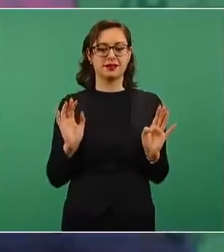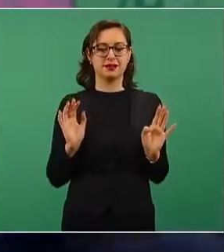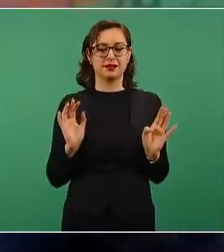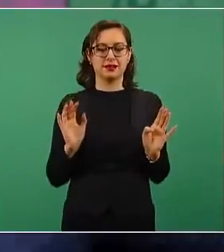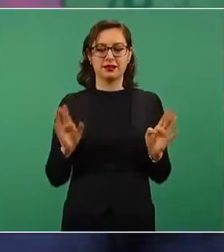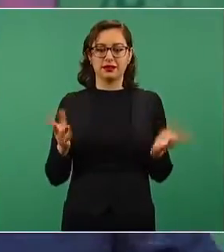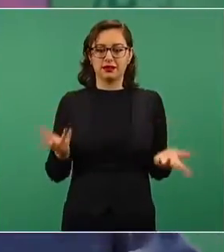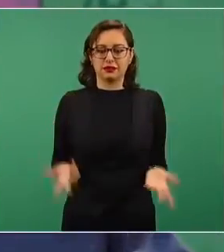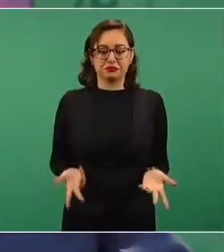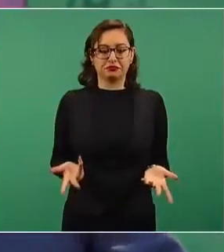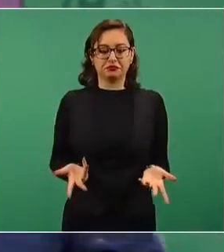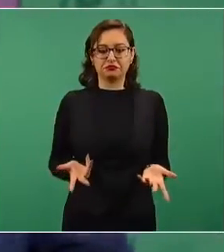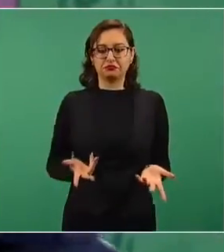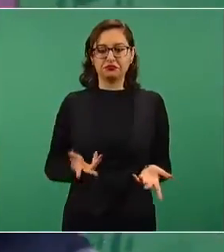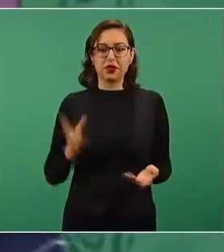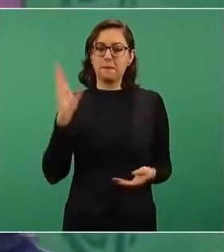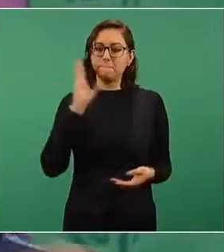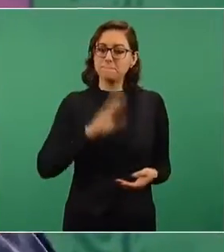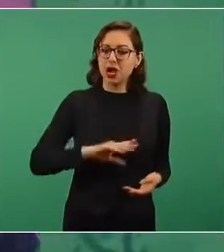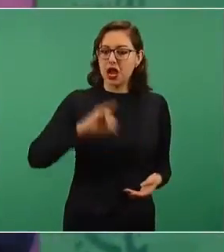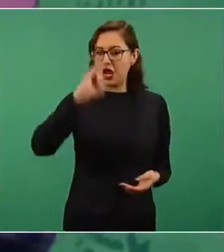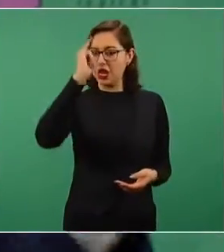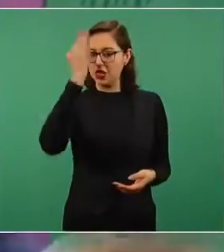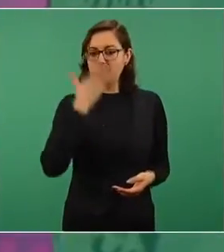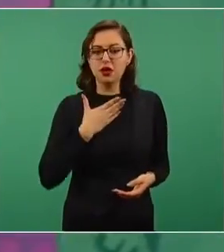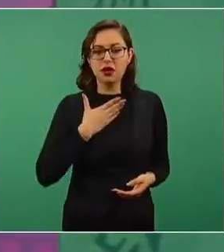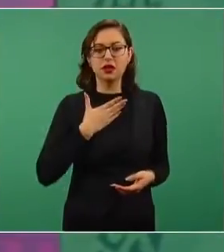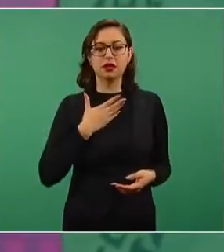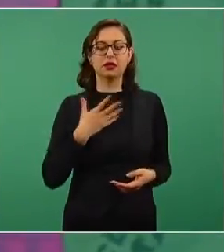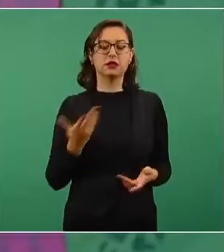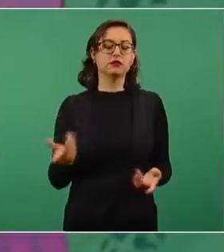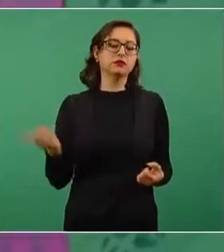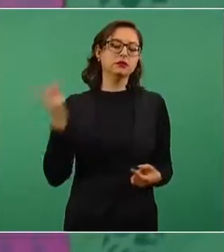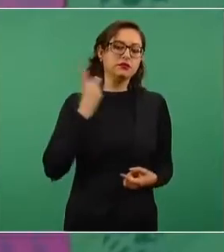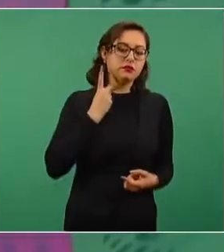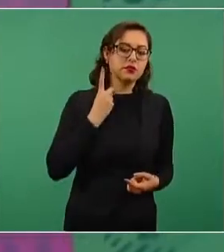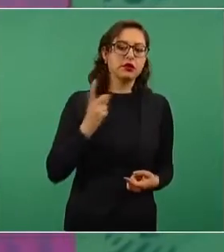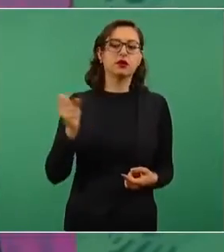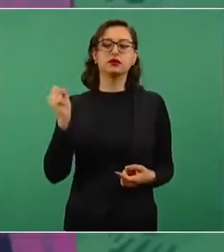un gran desprestigio para legisladores,